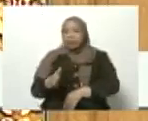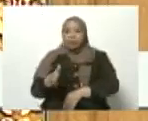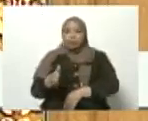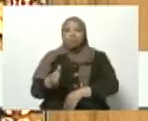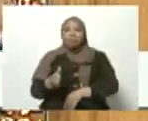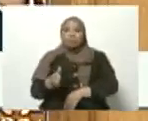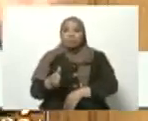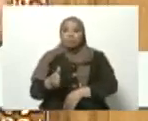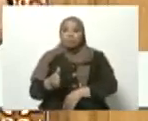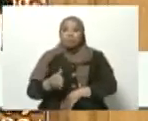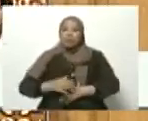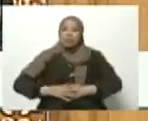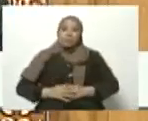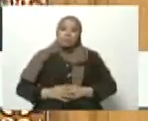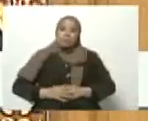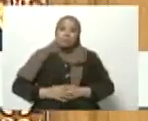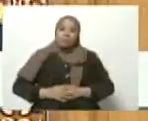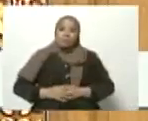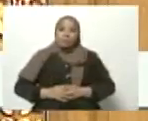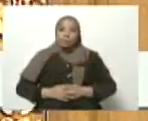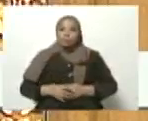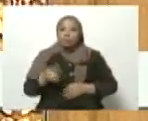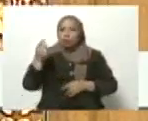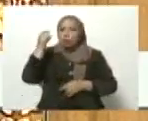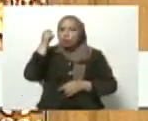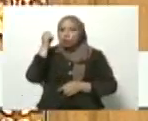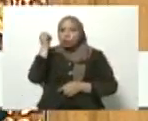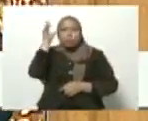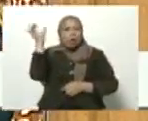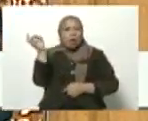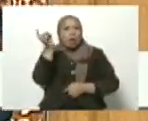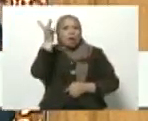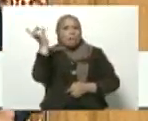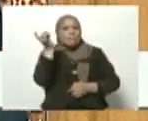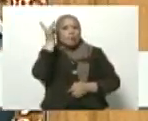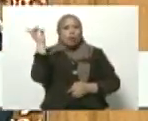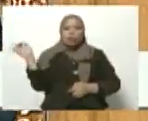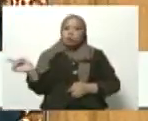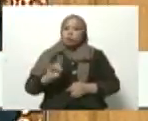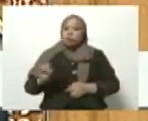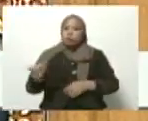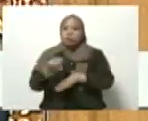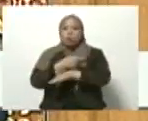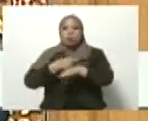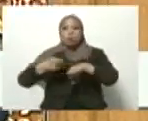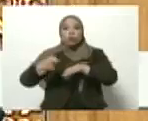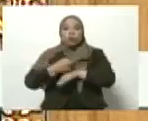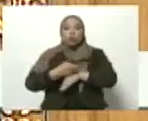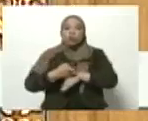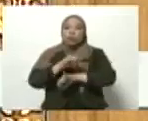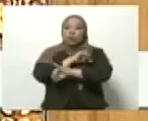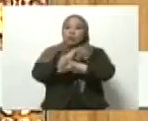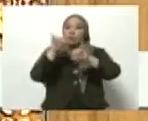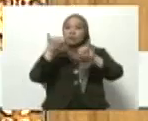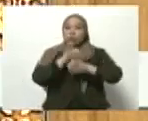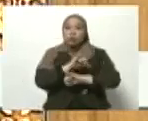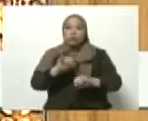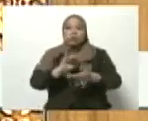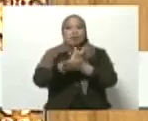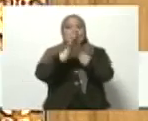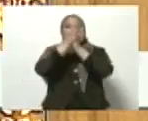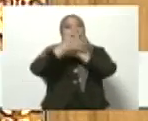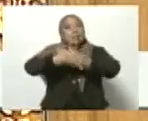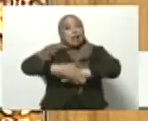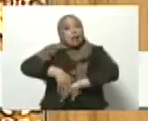sea, nosotros vamos, y estoy inventando una fantasía absurda. Nos pusimos de acuerdo con el mejor gobierno del mundo y somos felices. En noviembre se acaba esa luna de